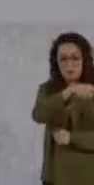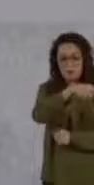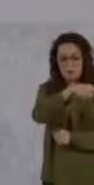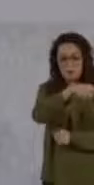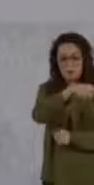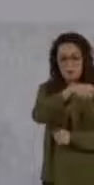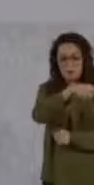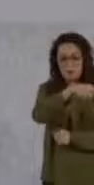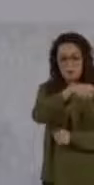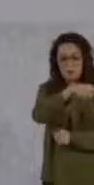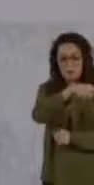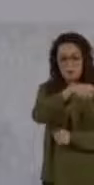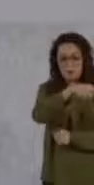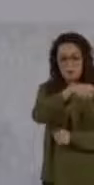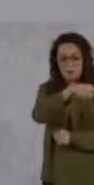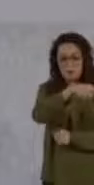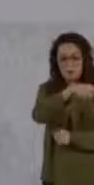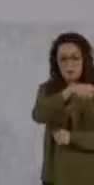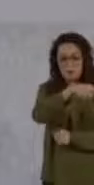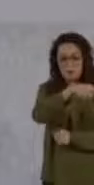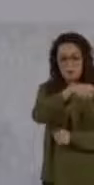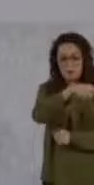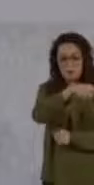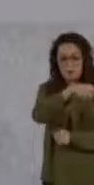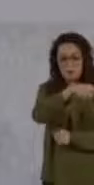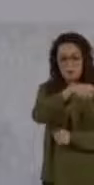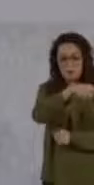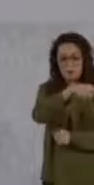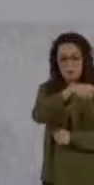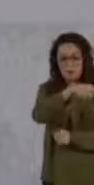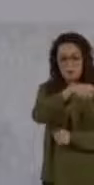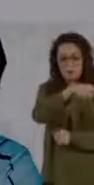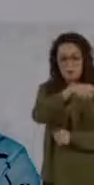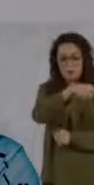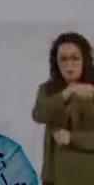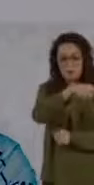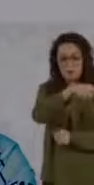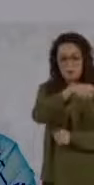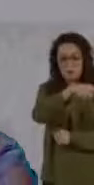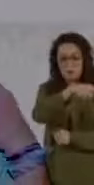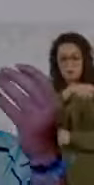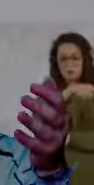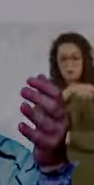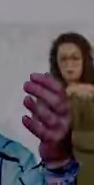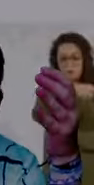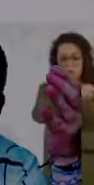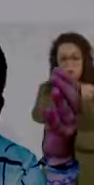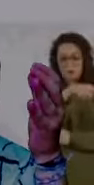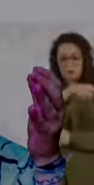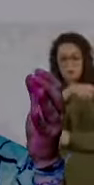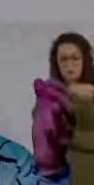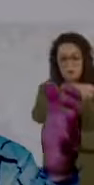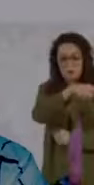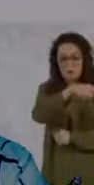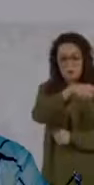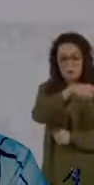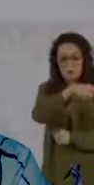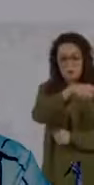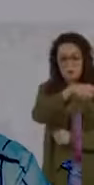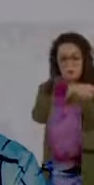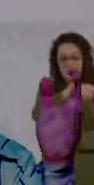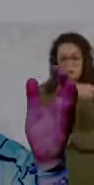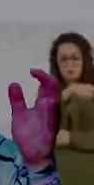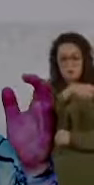Pues ahí está, amigas y amigos, lo que dijo la doctora Claudia Sheinbaum, cómo pues le da un